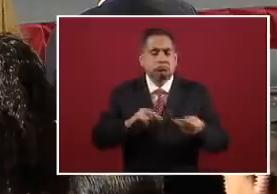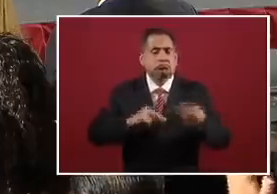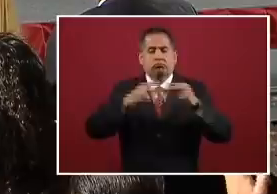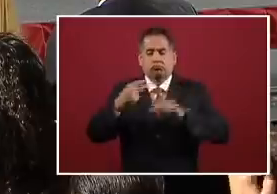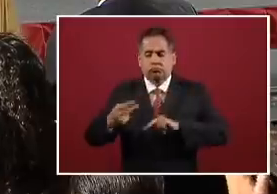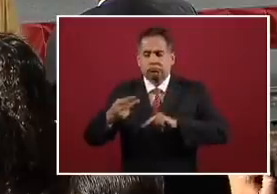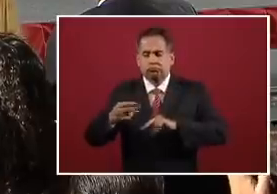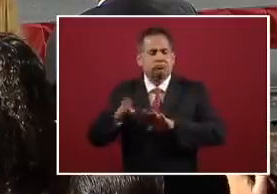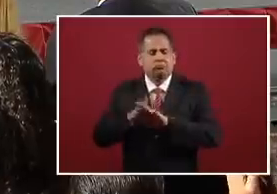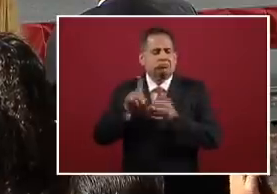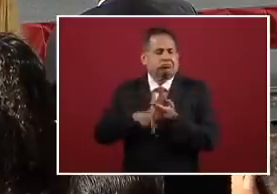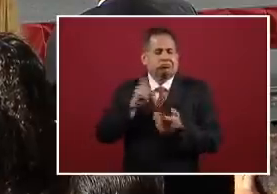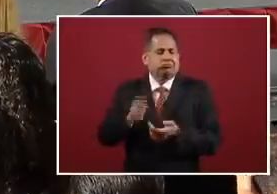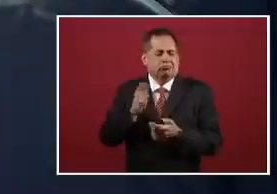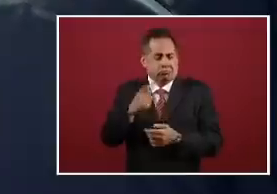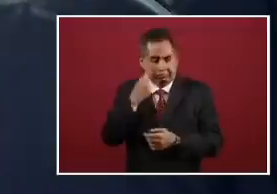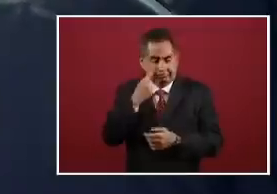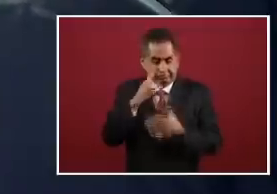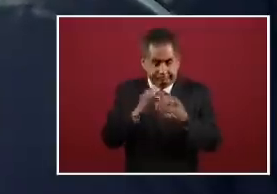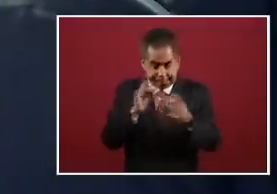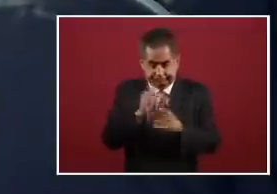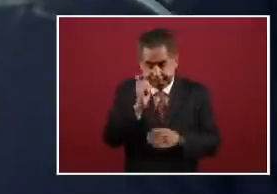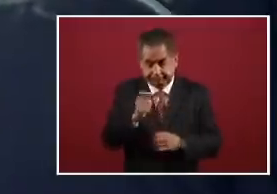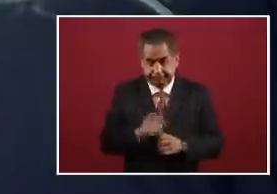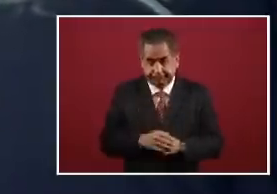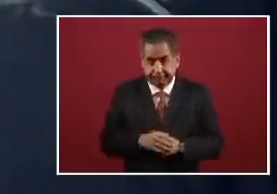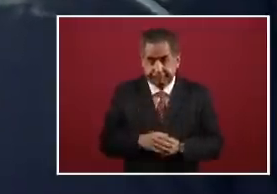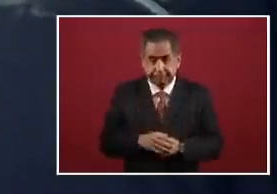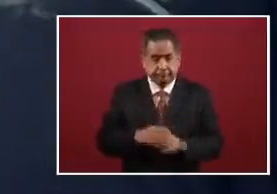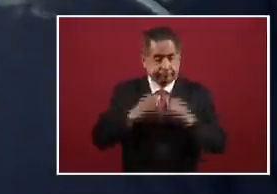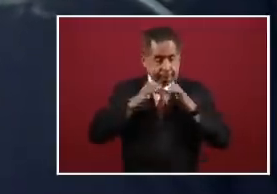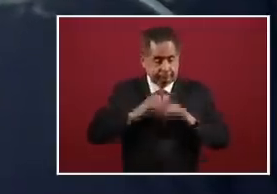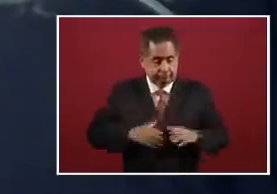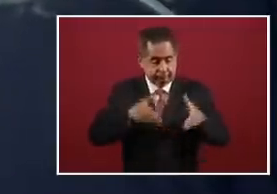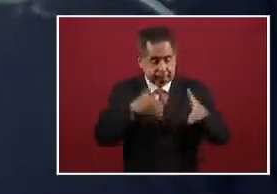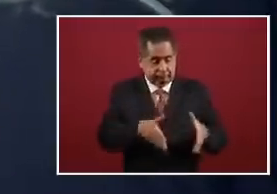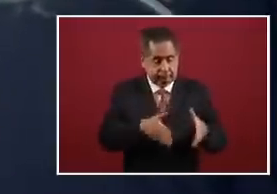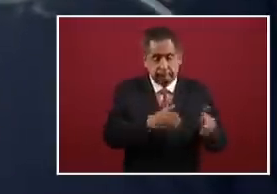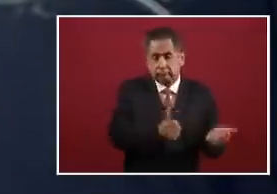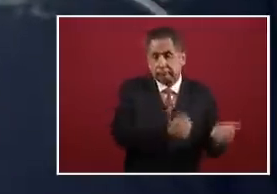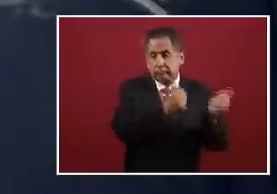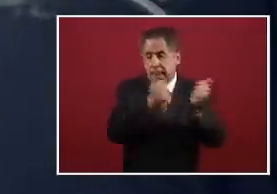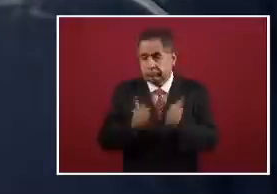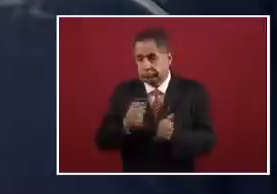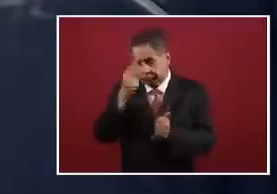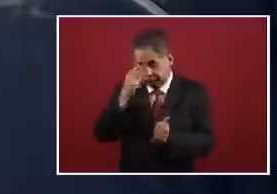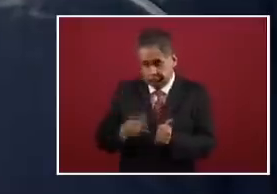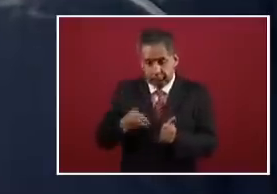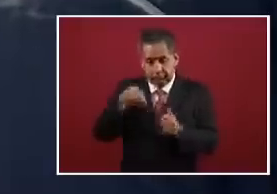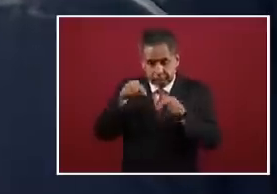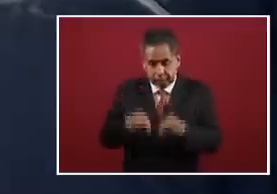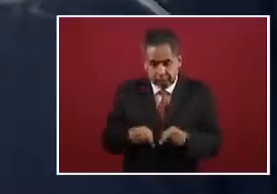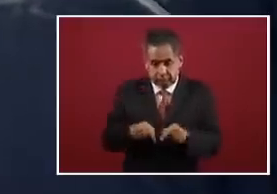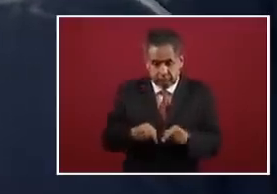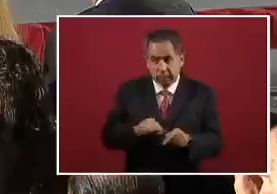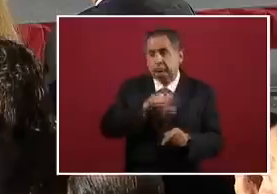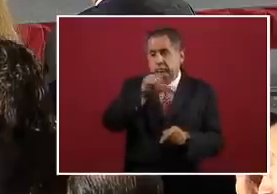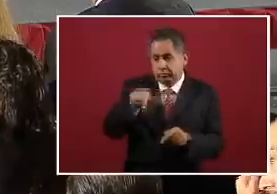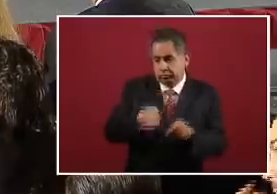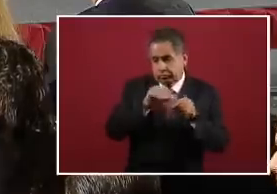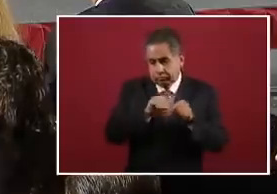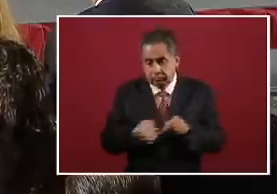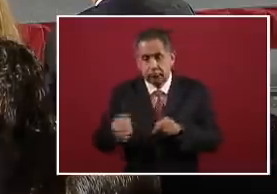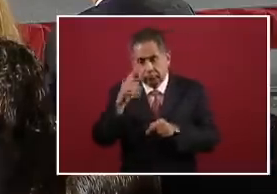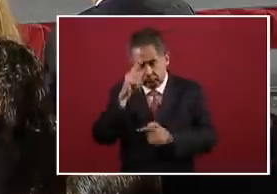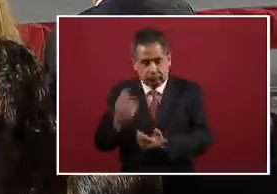cosas, es decir, que los restos mortales llegasen a México y después se trasladaran para la cremación. ¿Esto